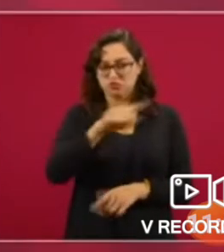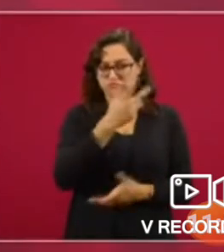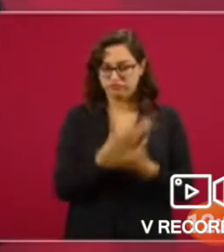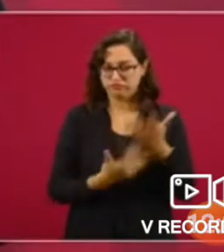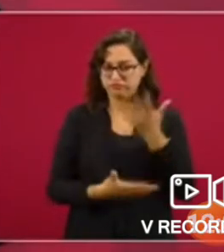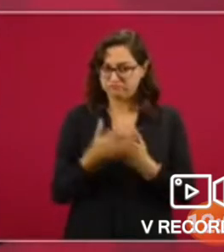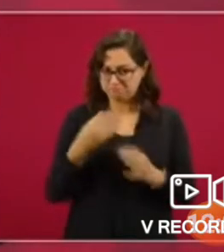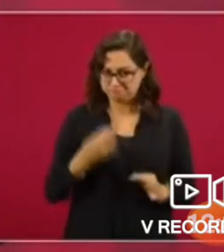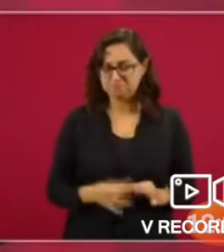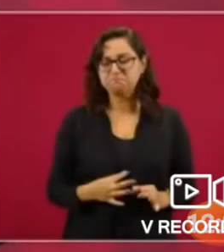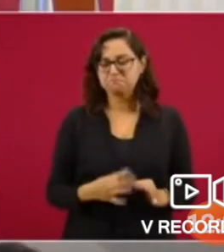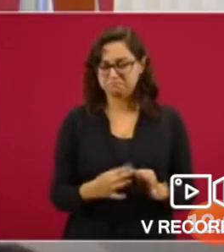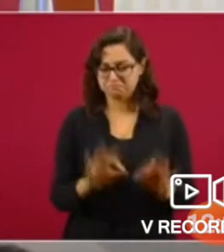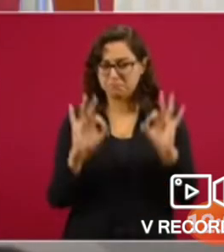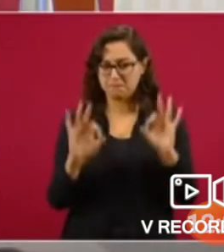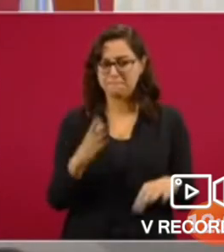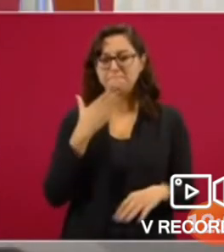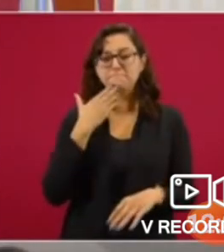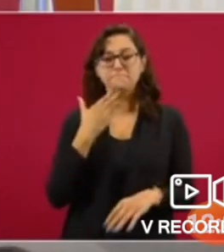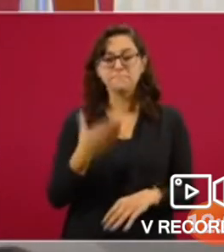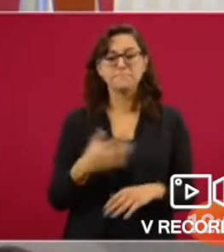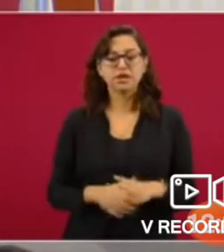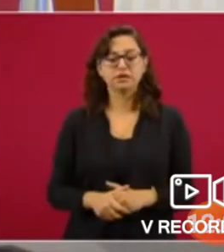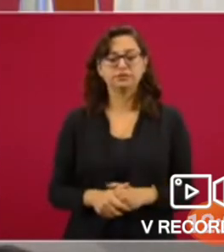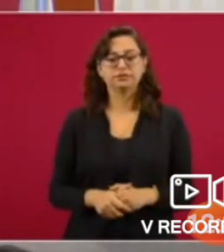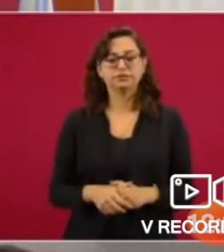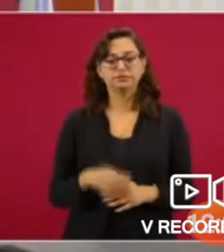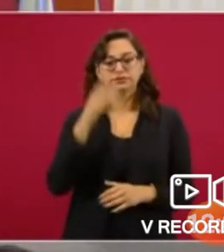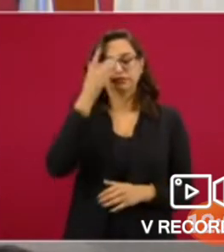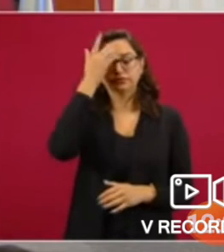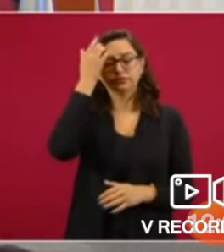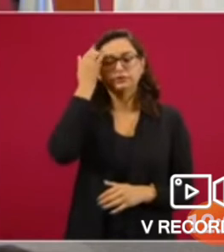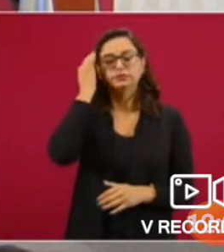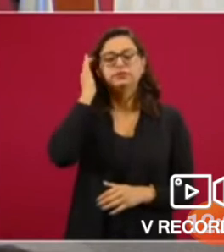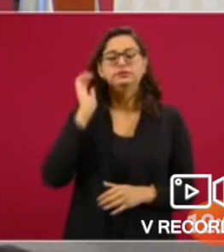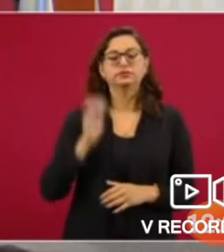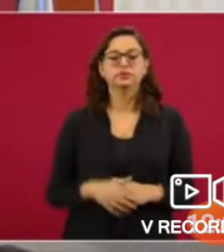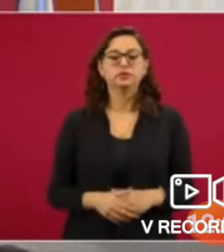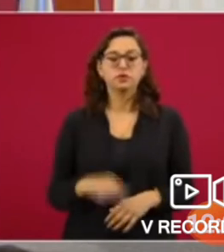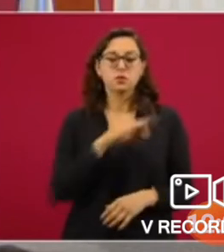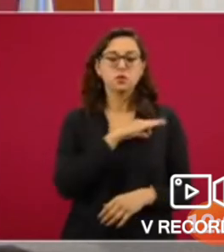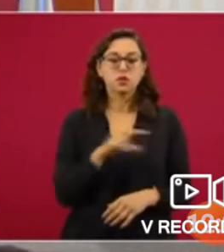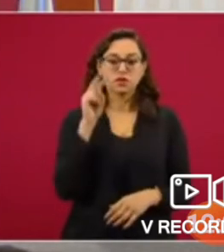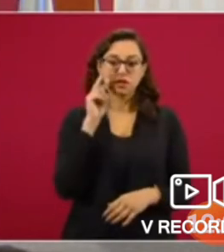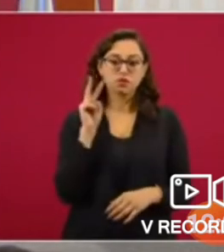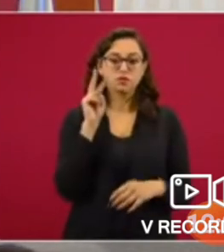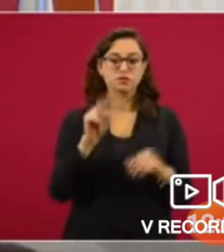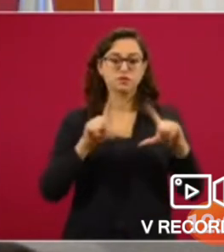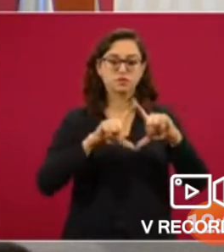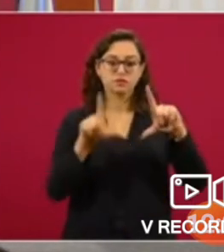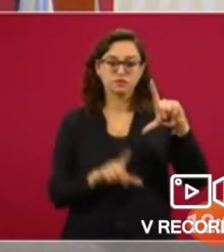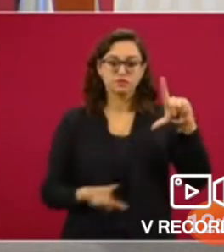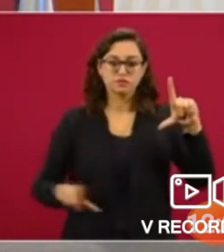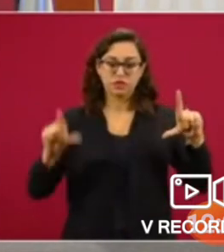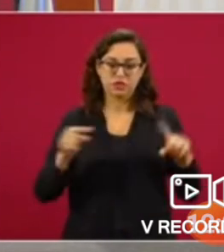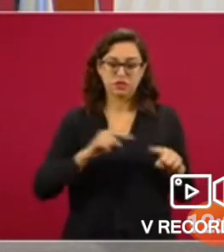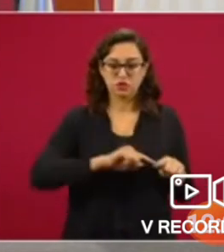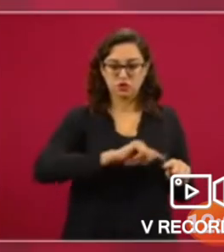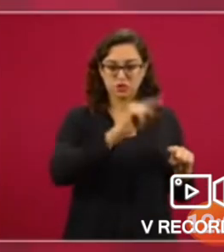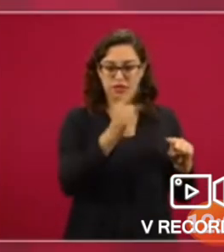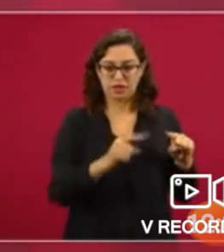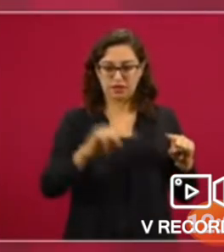cautelosas. Vamos a ver la primera imagen, es la curva epidémica. La curva epidémica, como a estas